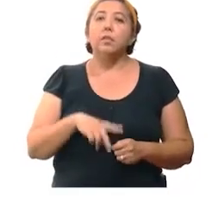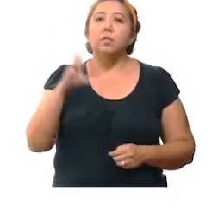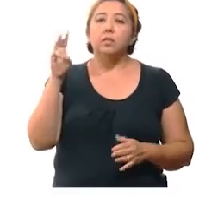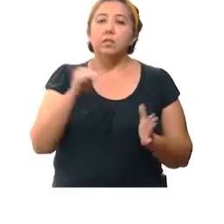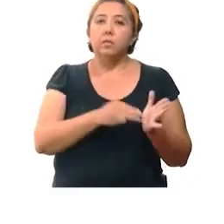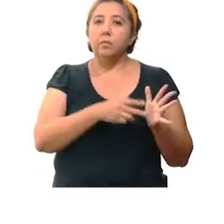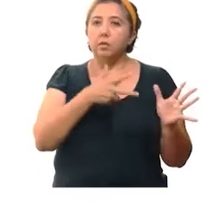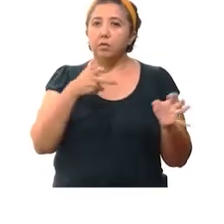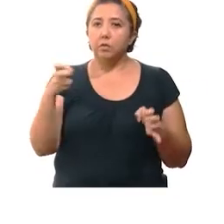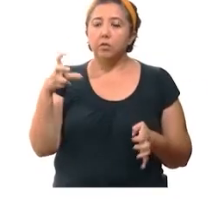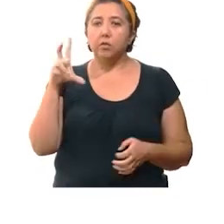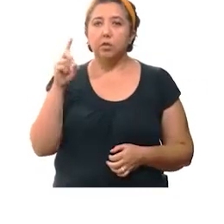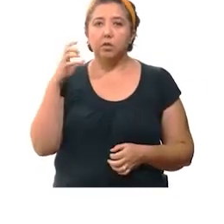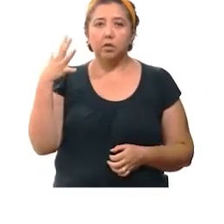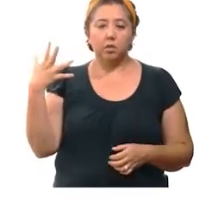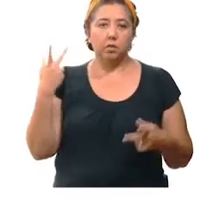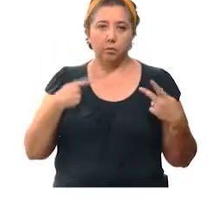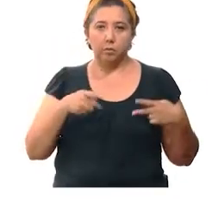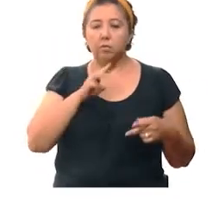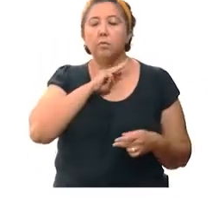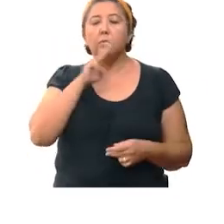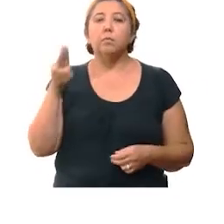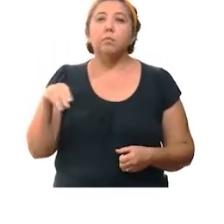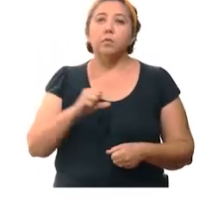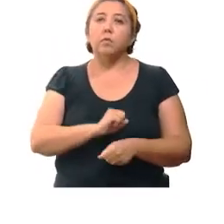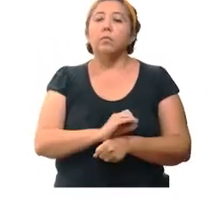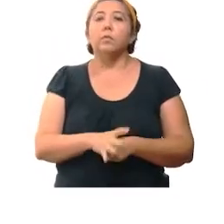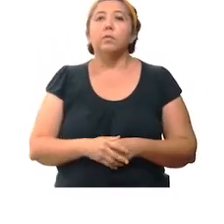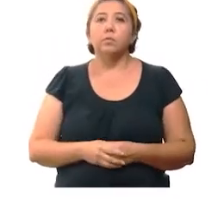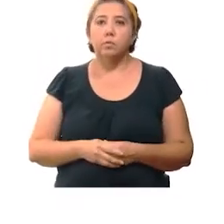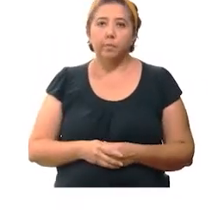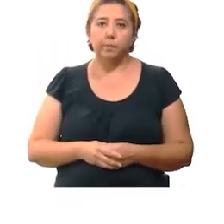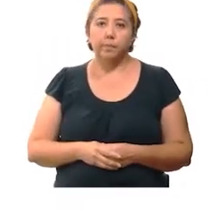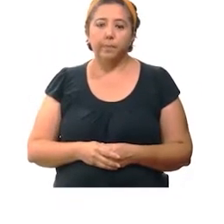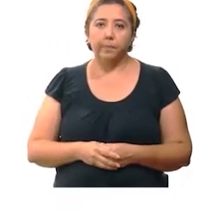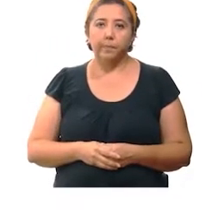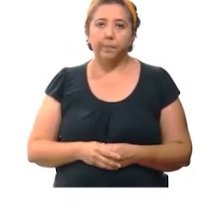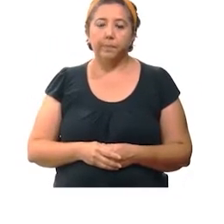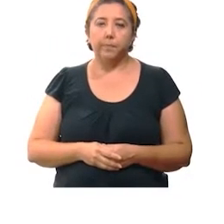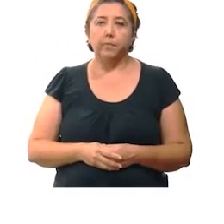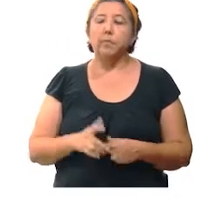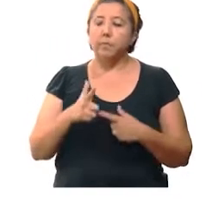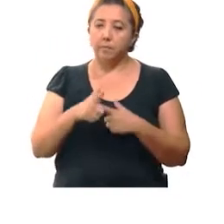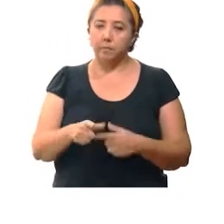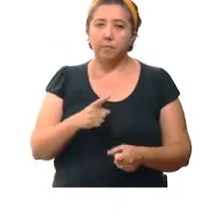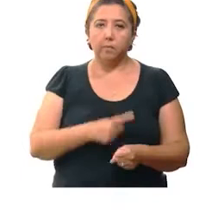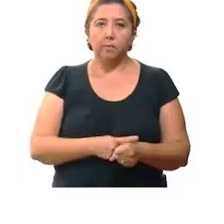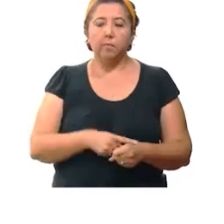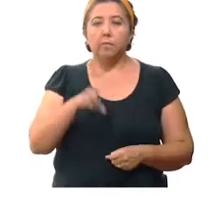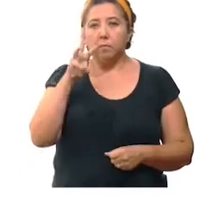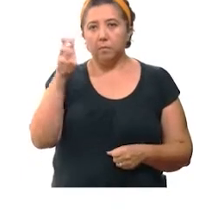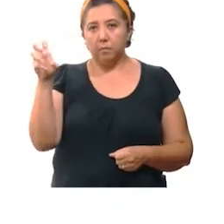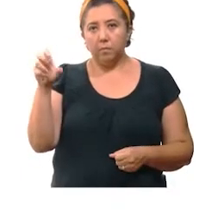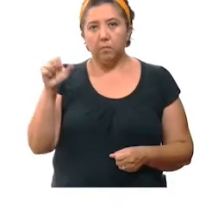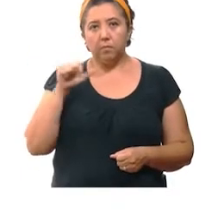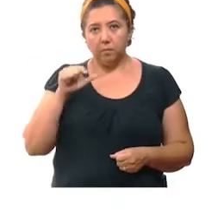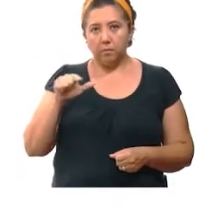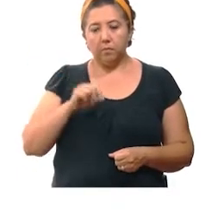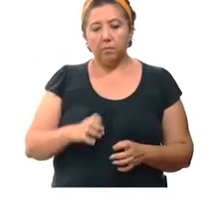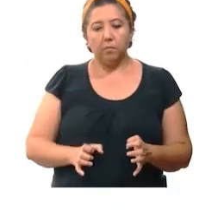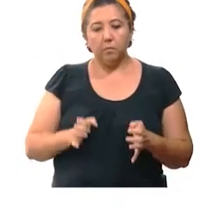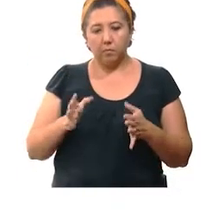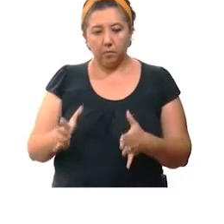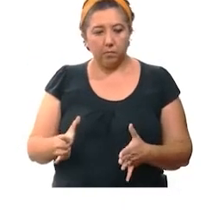son 3.835 las personas fallecidas a causa del coronavirus. De los casos activos, 317